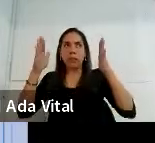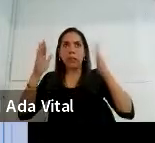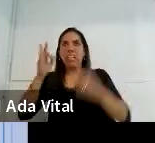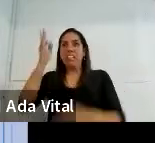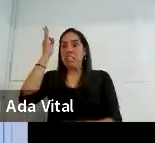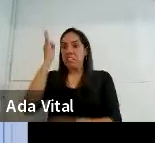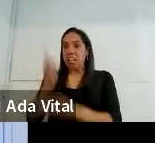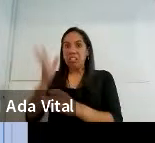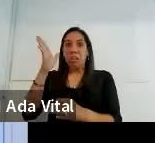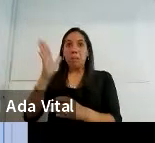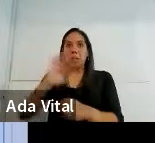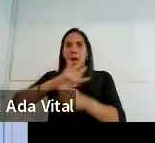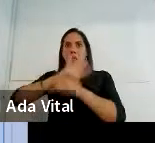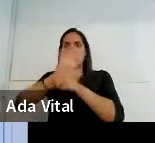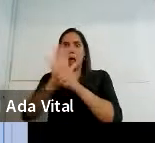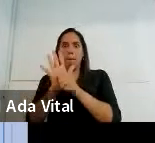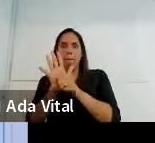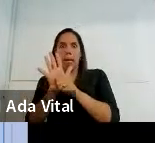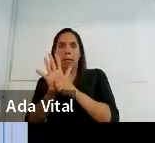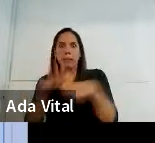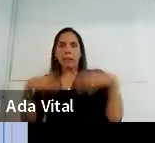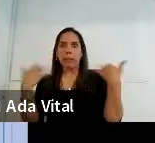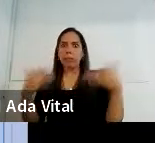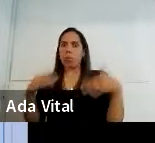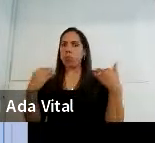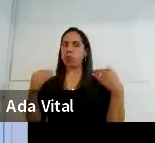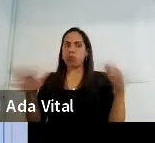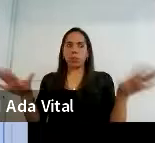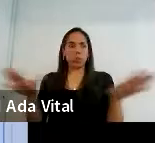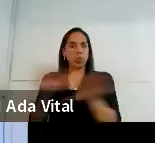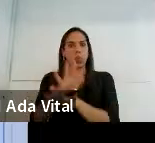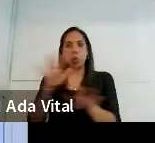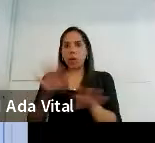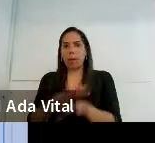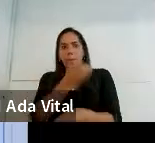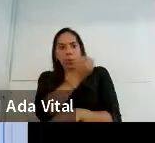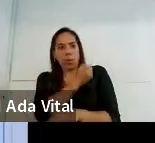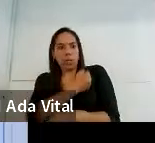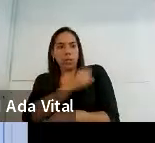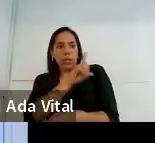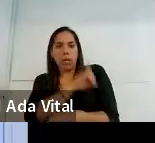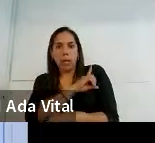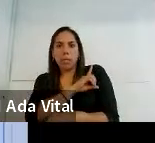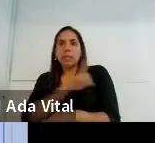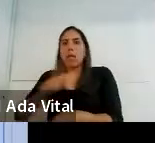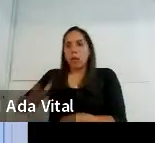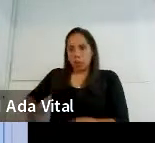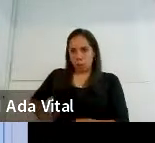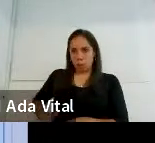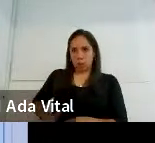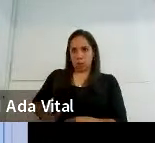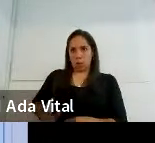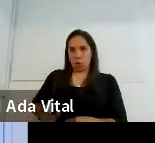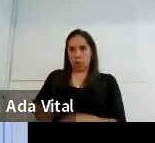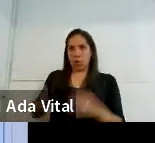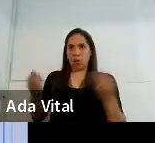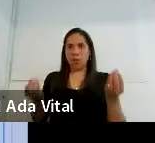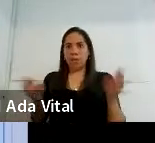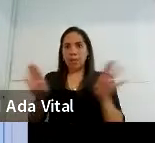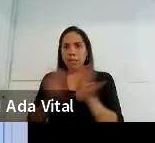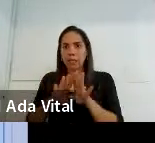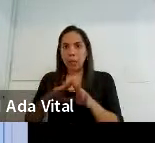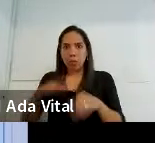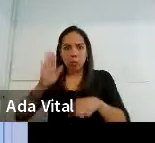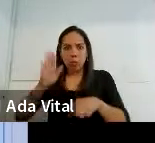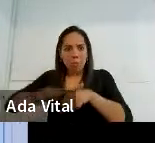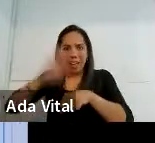genera un cambio que dentro del sector salud empezamos a detectar un sinfín de padecimientos y